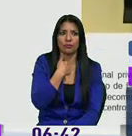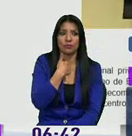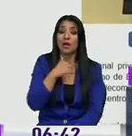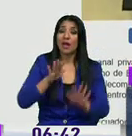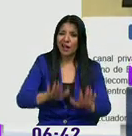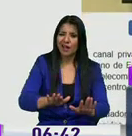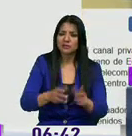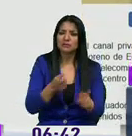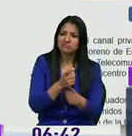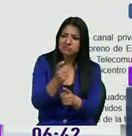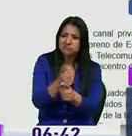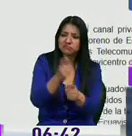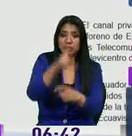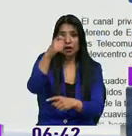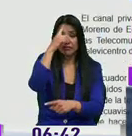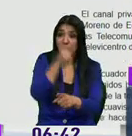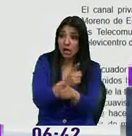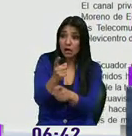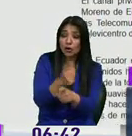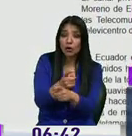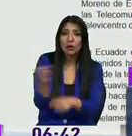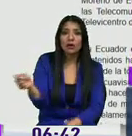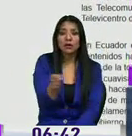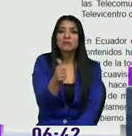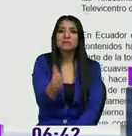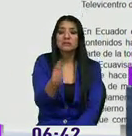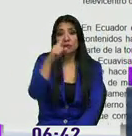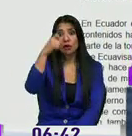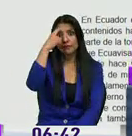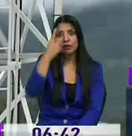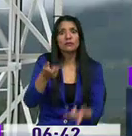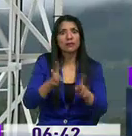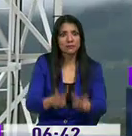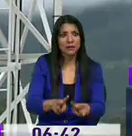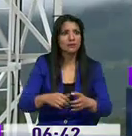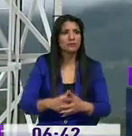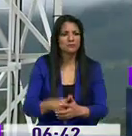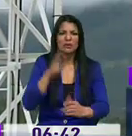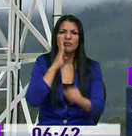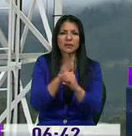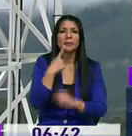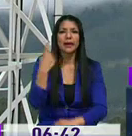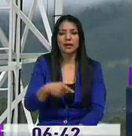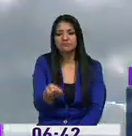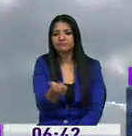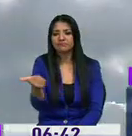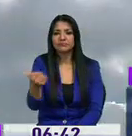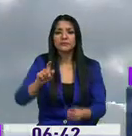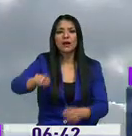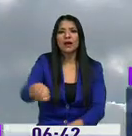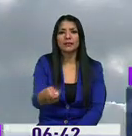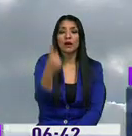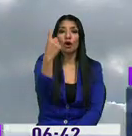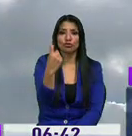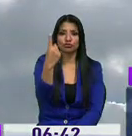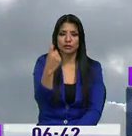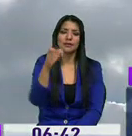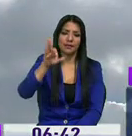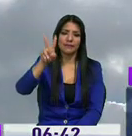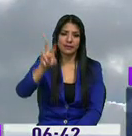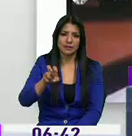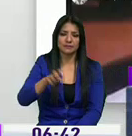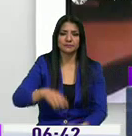línea editorial de presión mediática involucraron al propio gobierno nacional con el fin de revertir el canal 11 que viene a ser la repetidora de